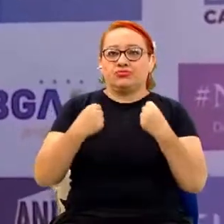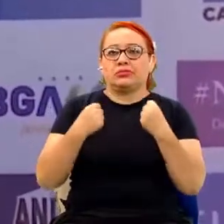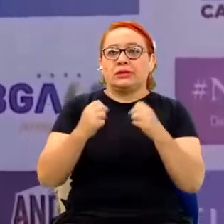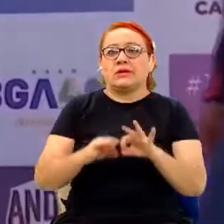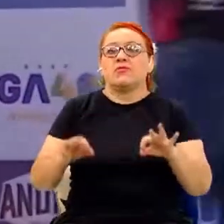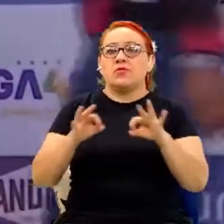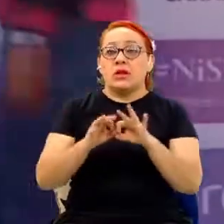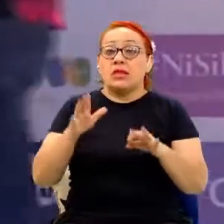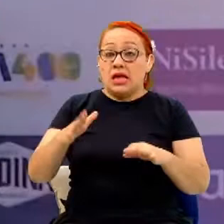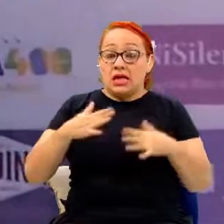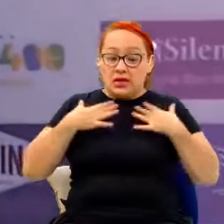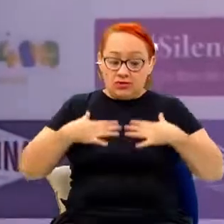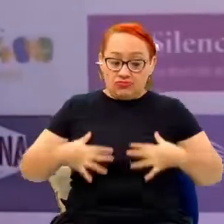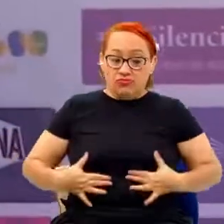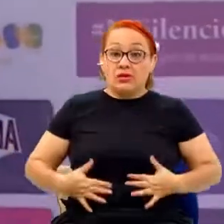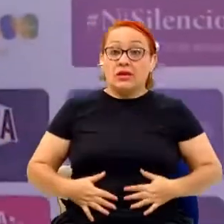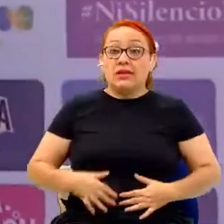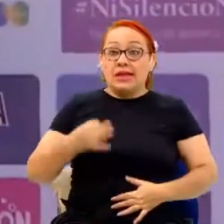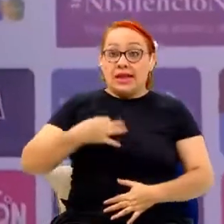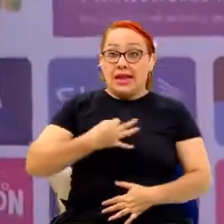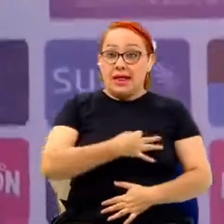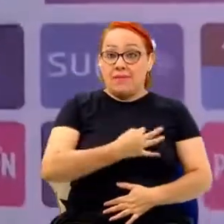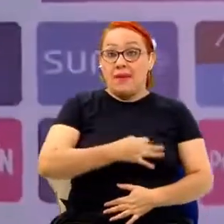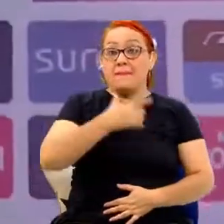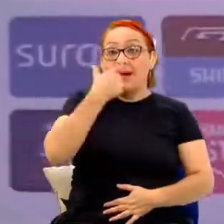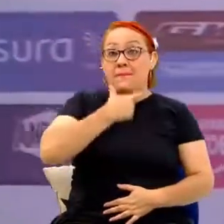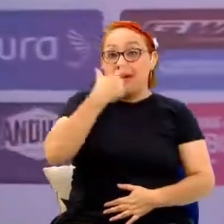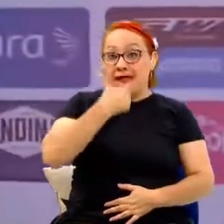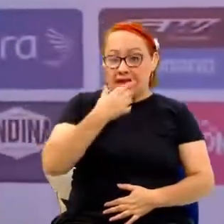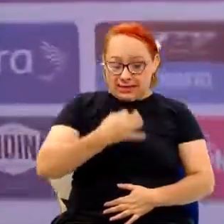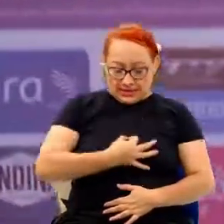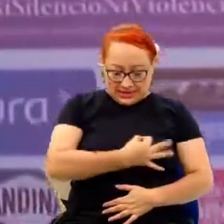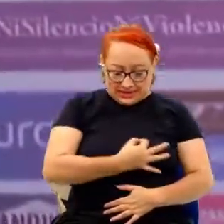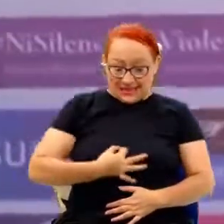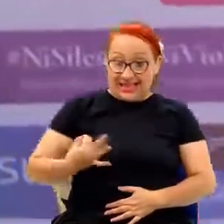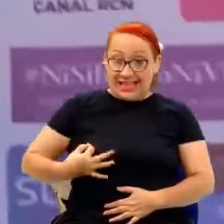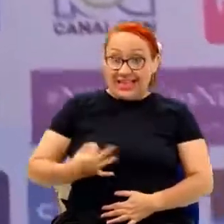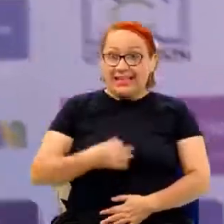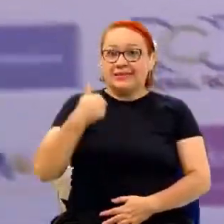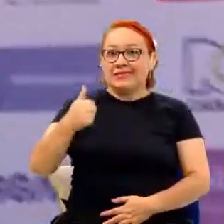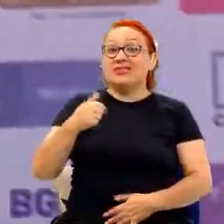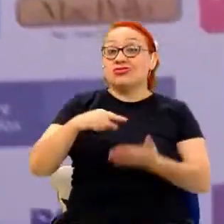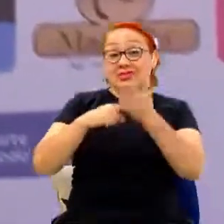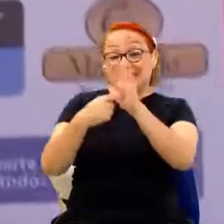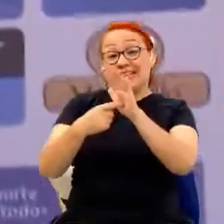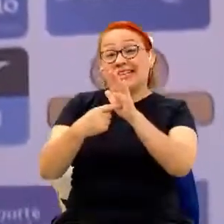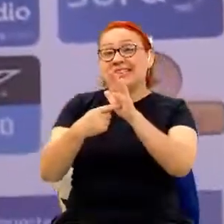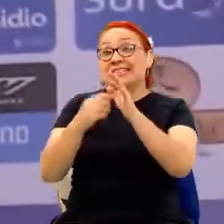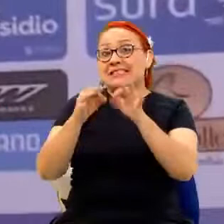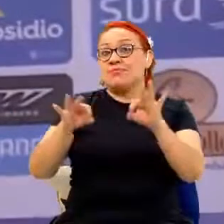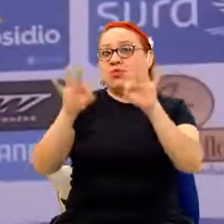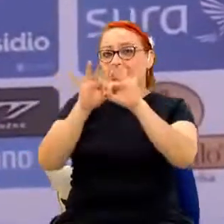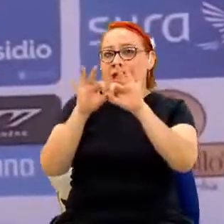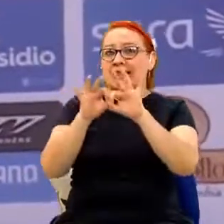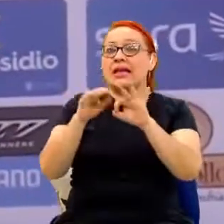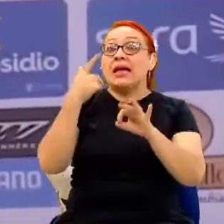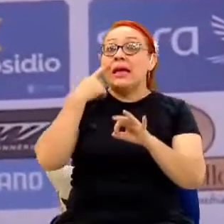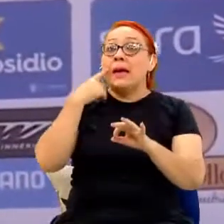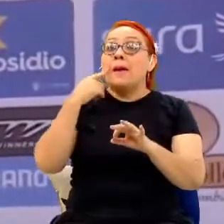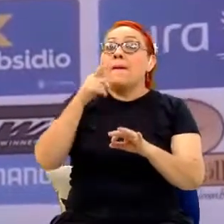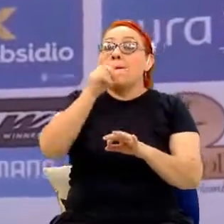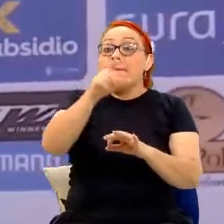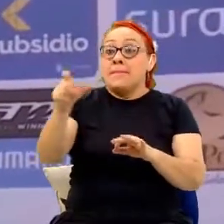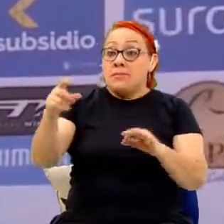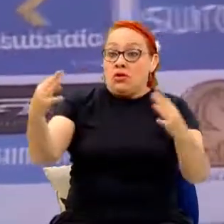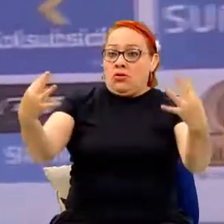como es la camiseta de las Pepas Blancas en este caso, y muy feliz porque ver tanta gente